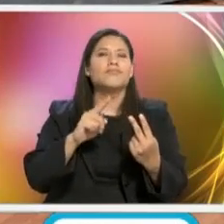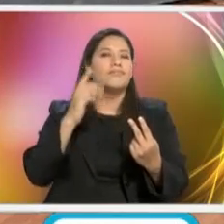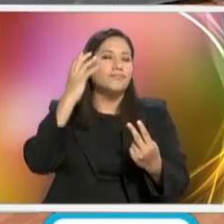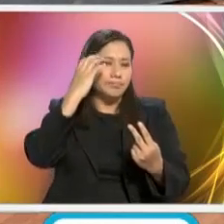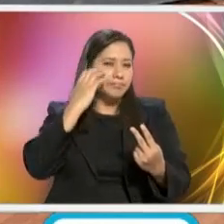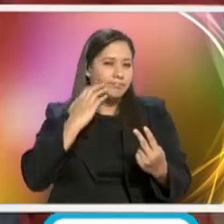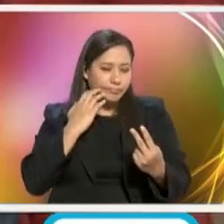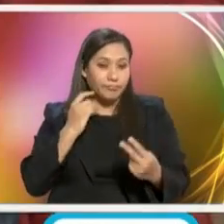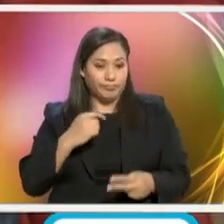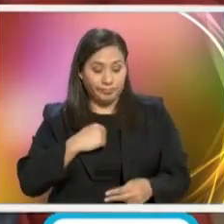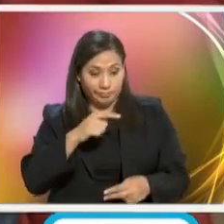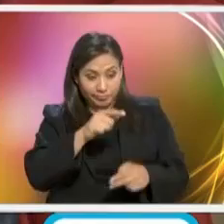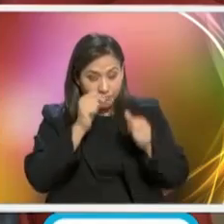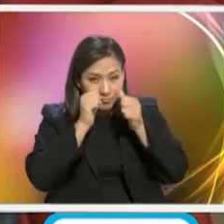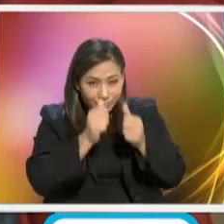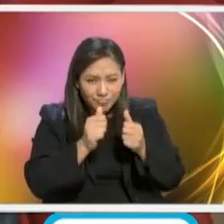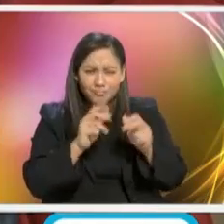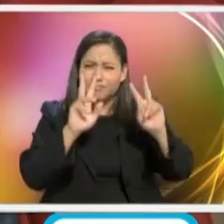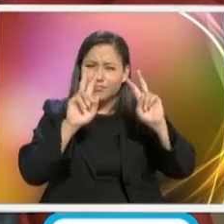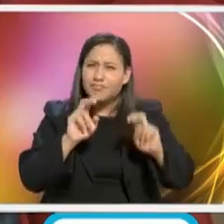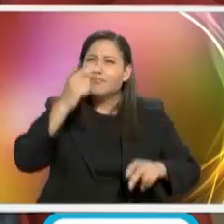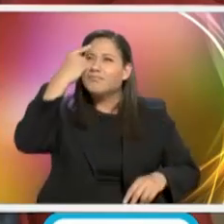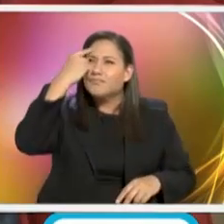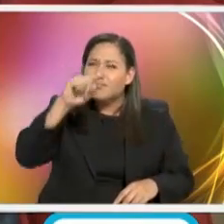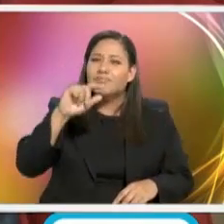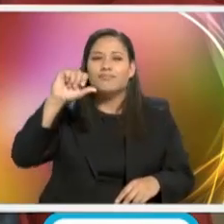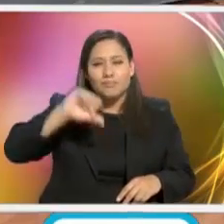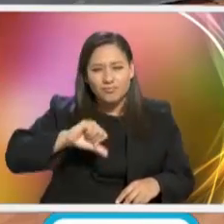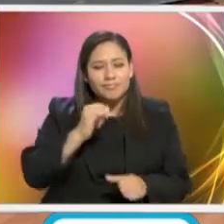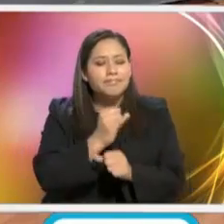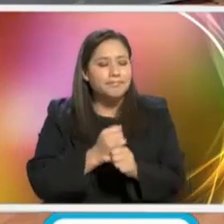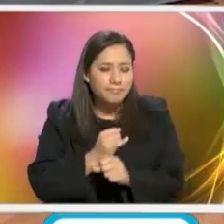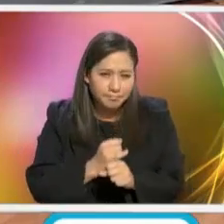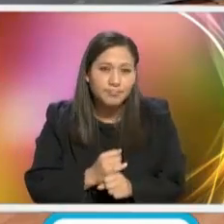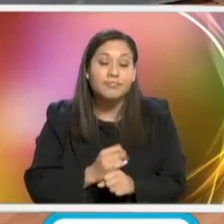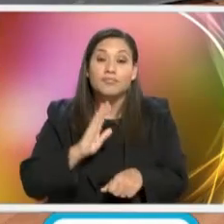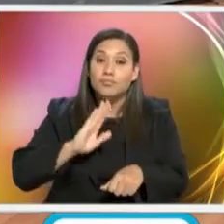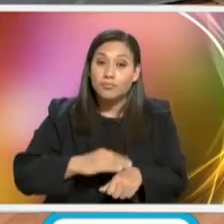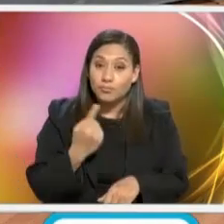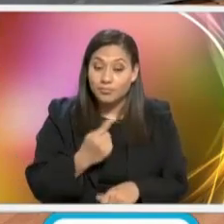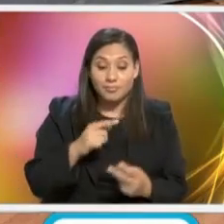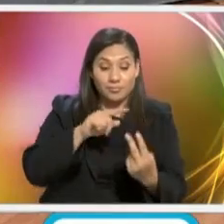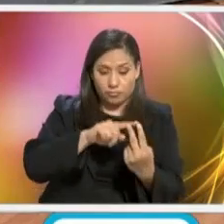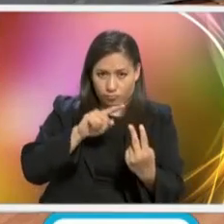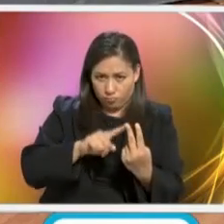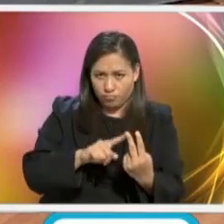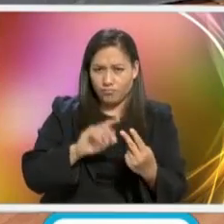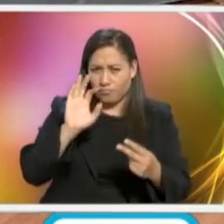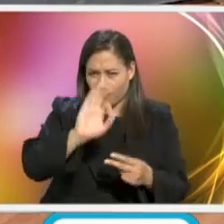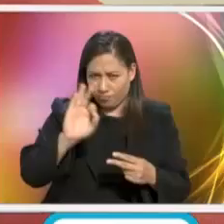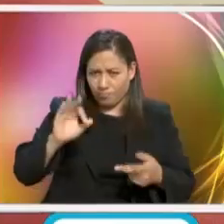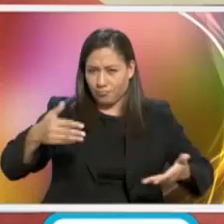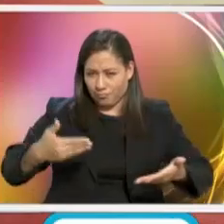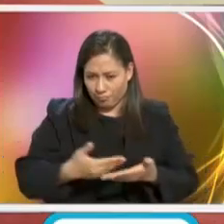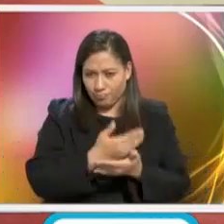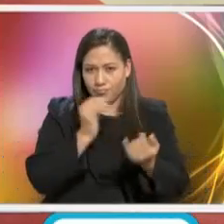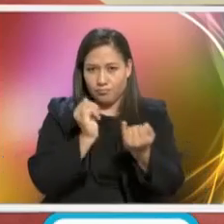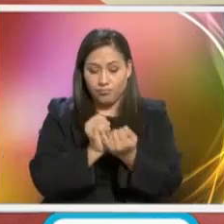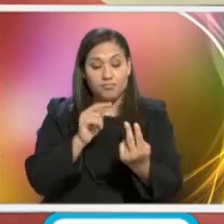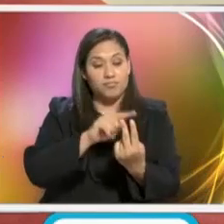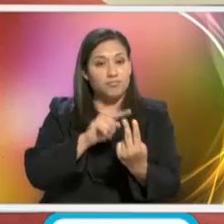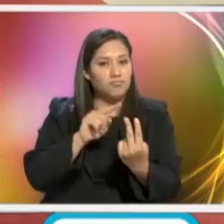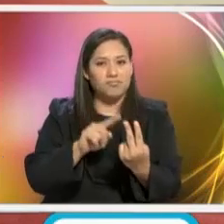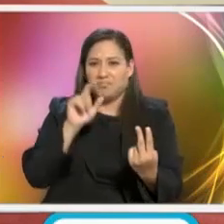cuando me llamó la atención, cuando estaba yo buscando tema para el día de hoy, tanto porque compartan eso como por lo que representan los dos